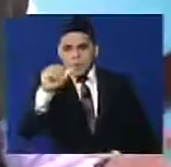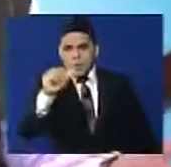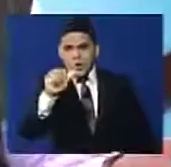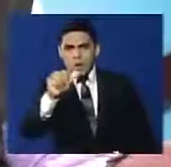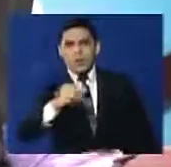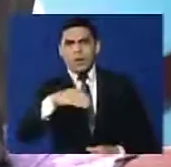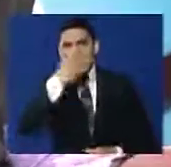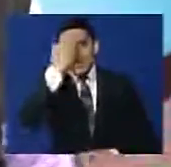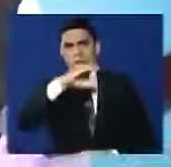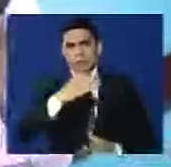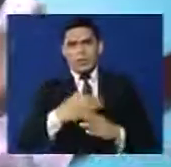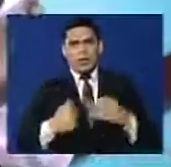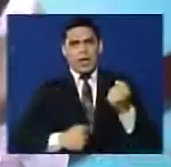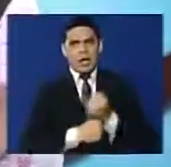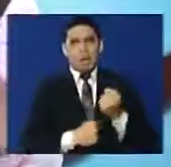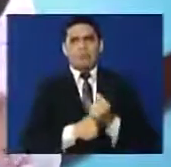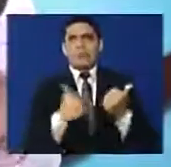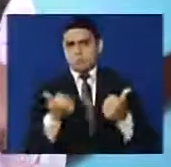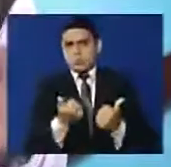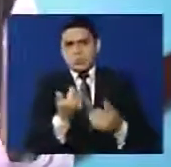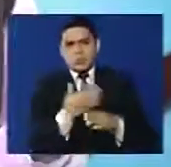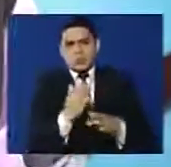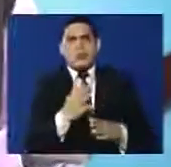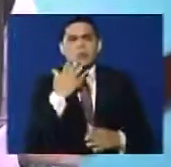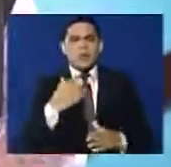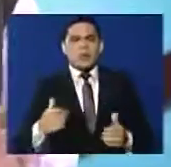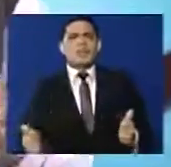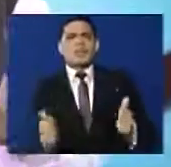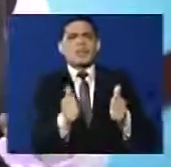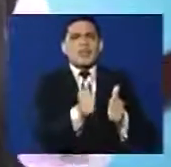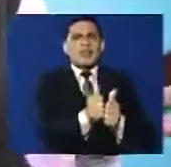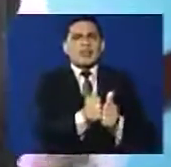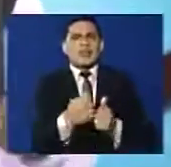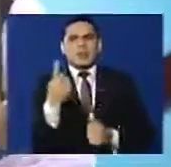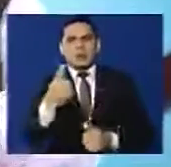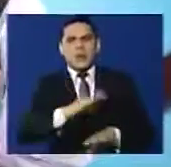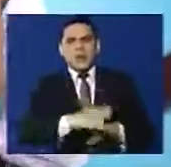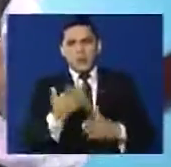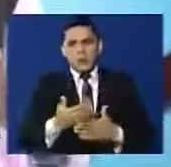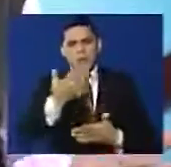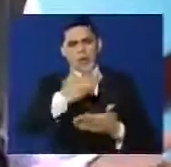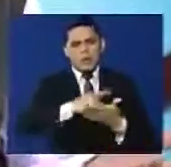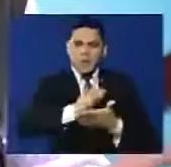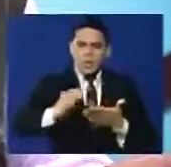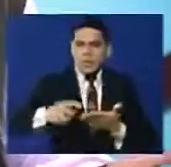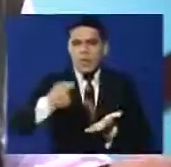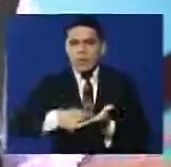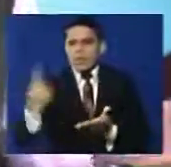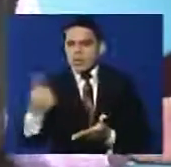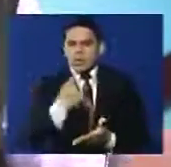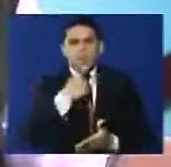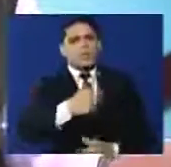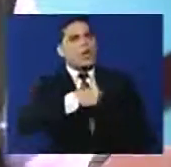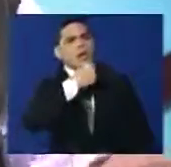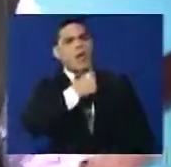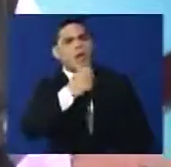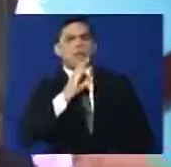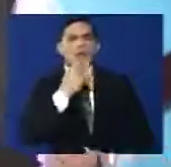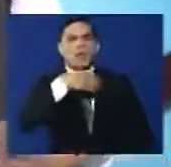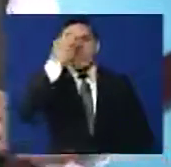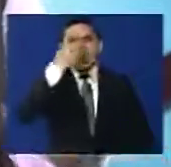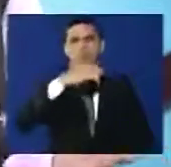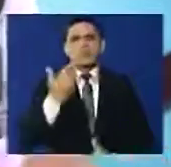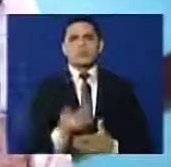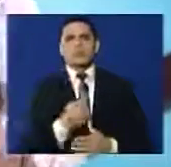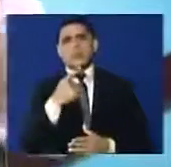Mira, hay dos formas de acercarse. Una es porque te contratan para un evento en particular y tú decides si te